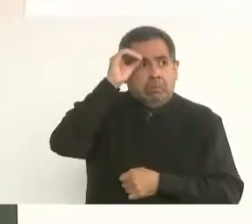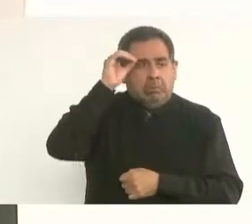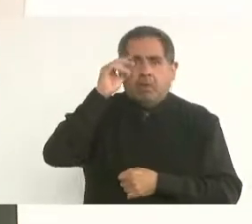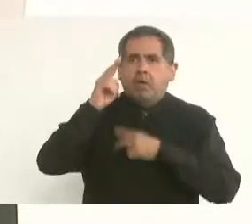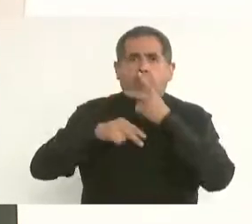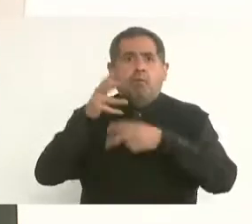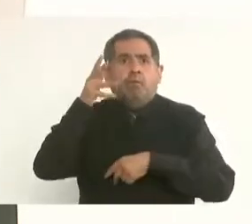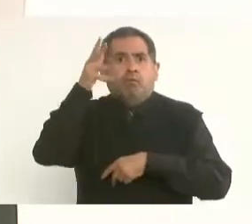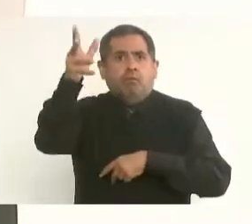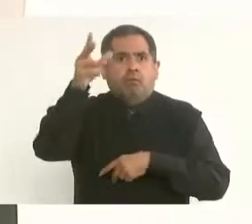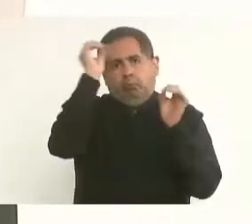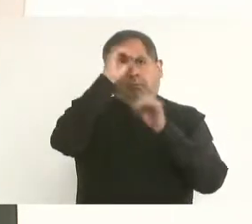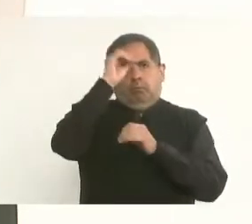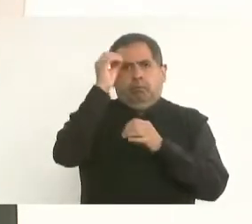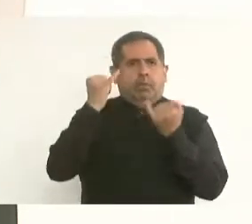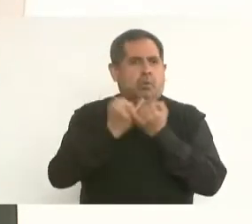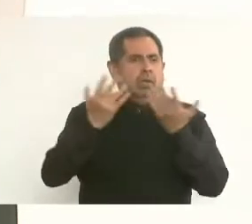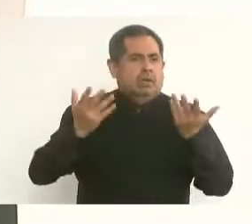dónde va.